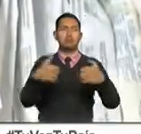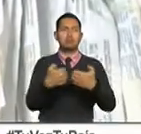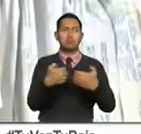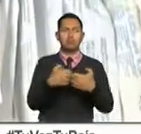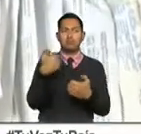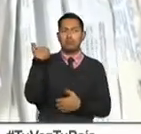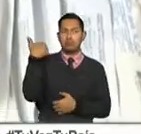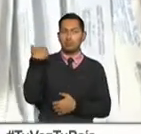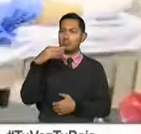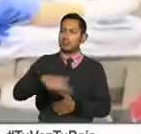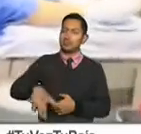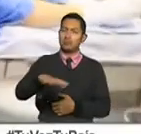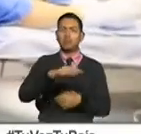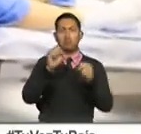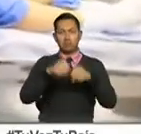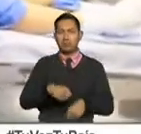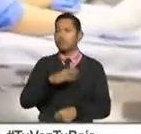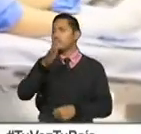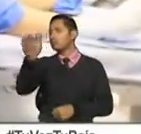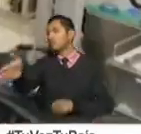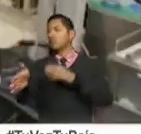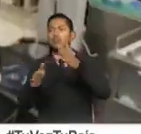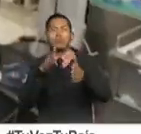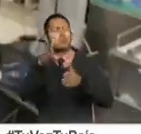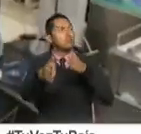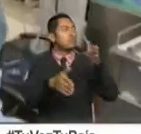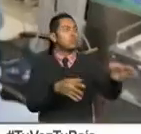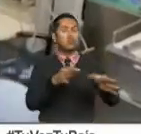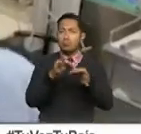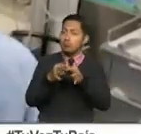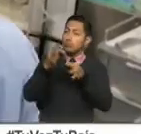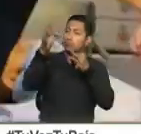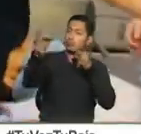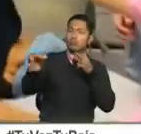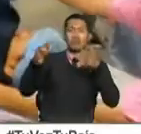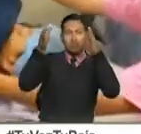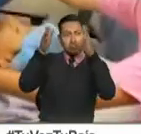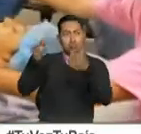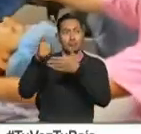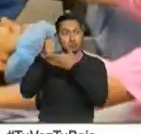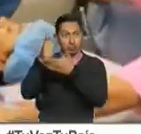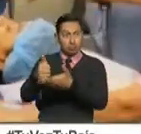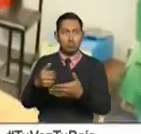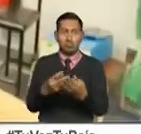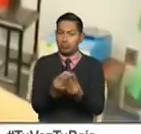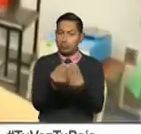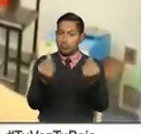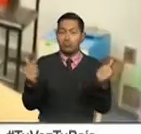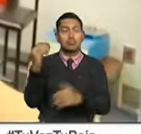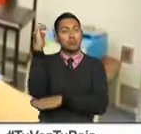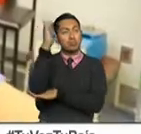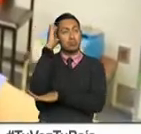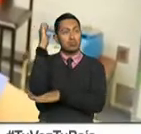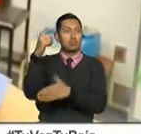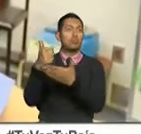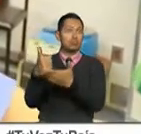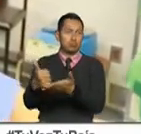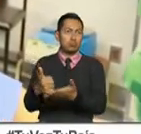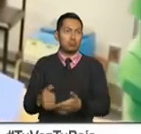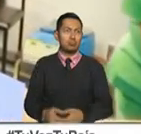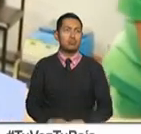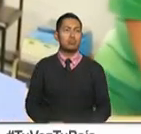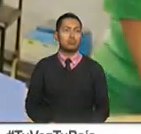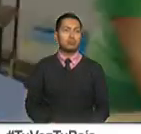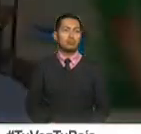autosustentables, capaces de trasladarse a zonas remotas para brindar atención médica de calidad en situaciones de emergencia o desastre.